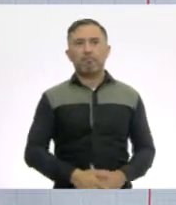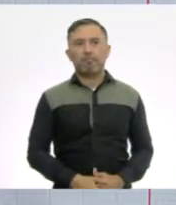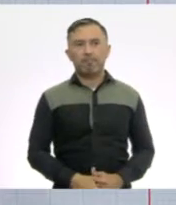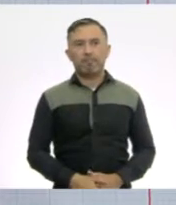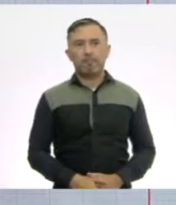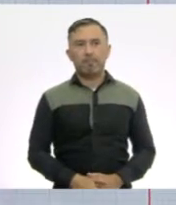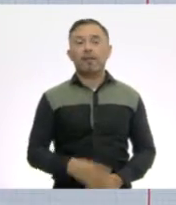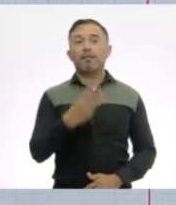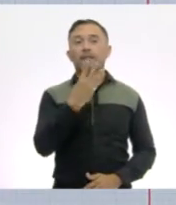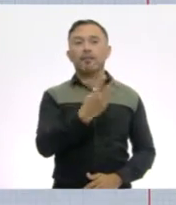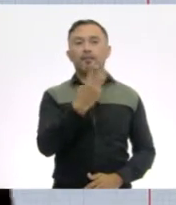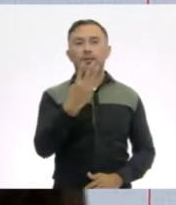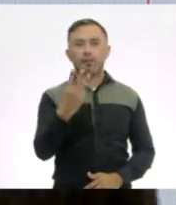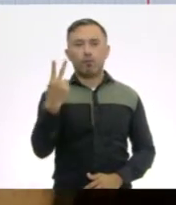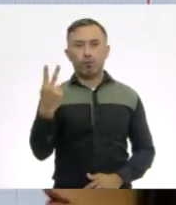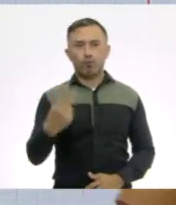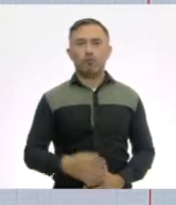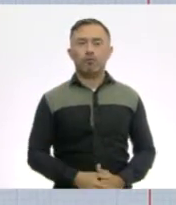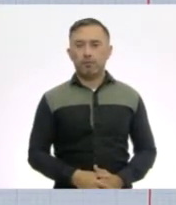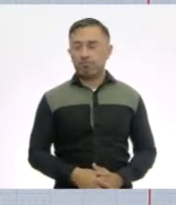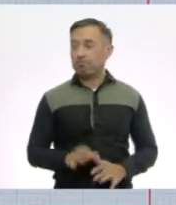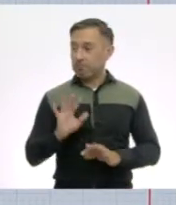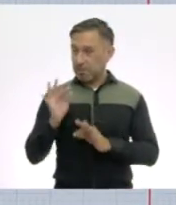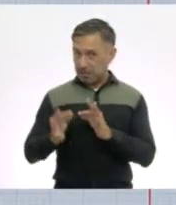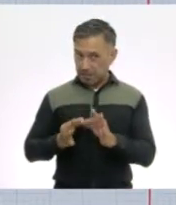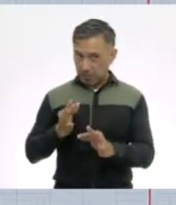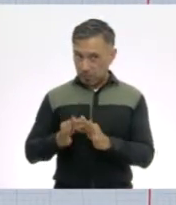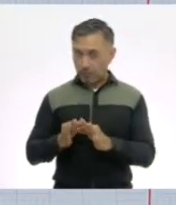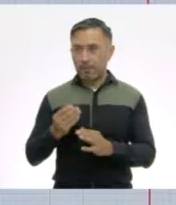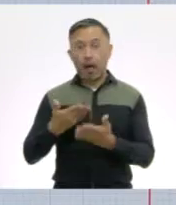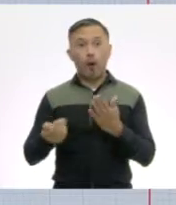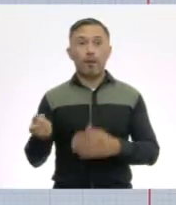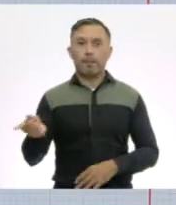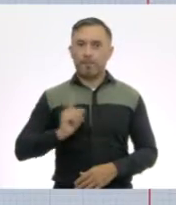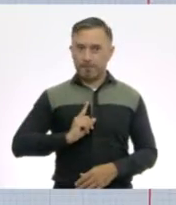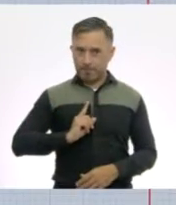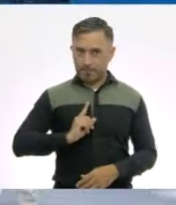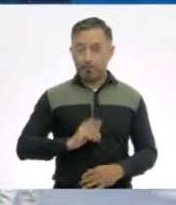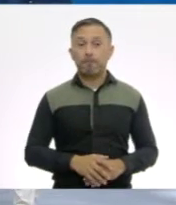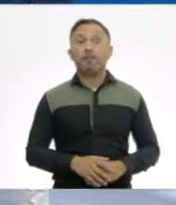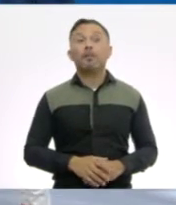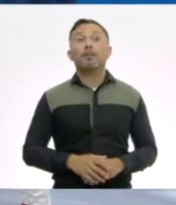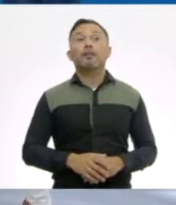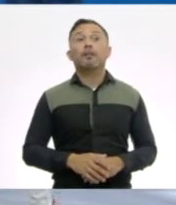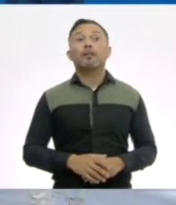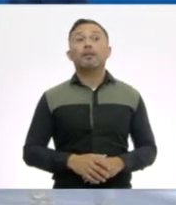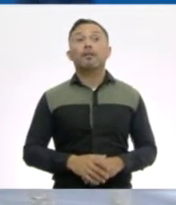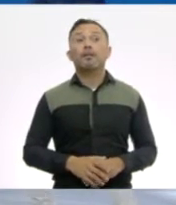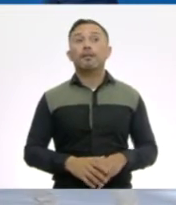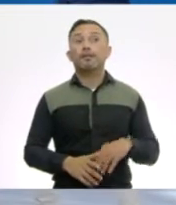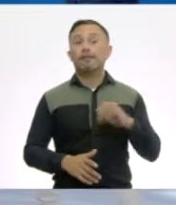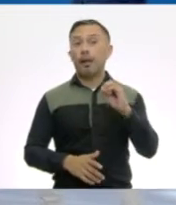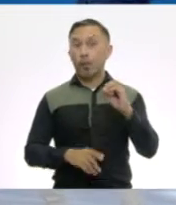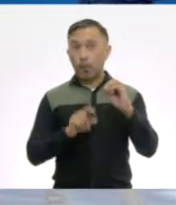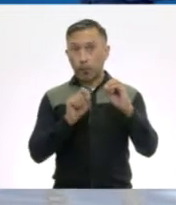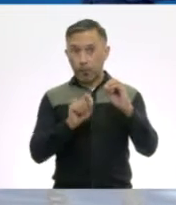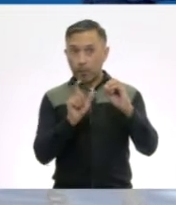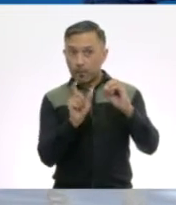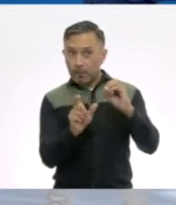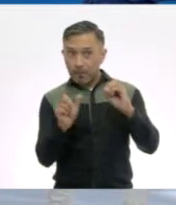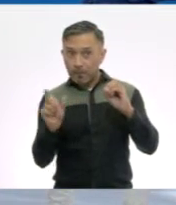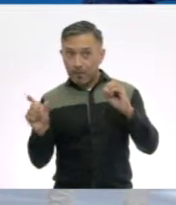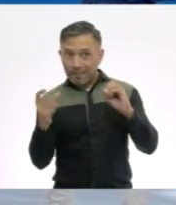3, 3 y 2. Listo. Muy bien, María. Mi turno. Y tengo 3 espacios, por lo tanto, tiraré 3 veces el